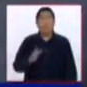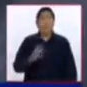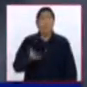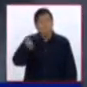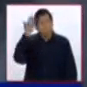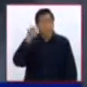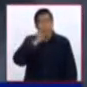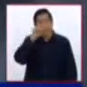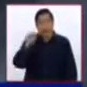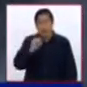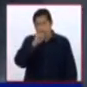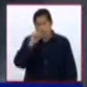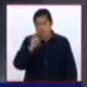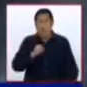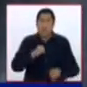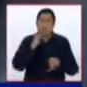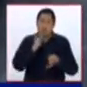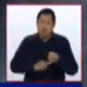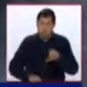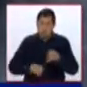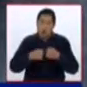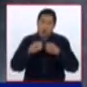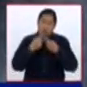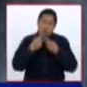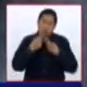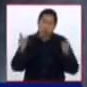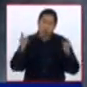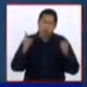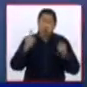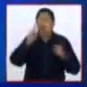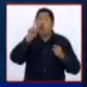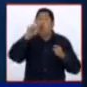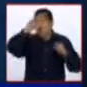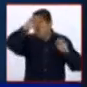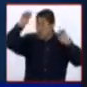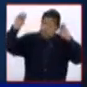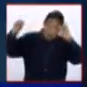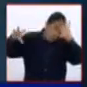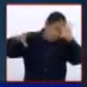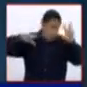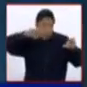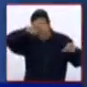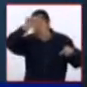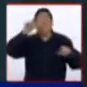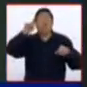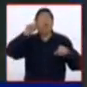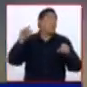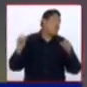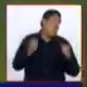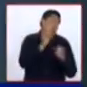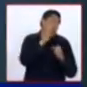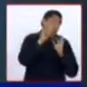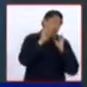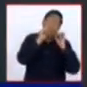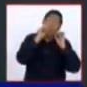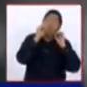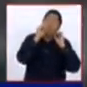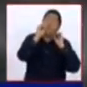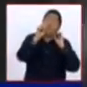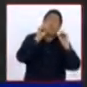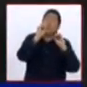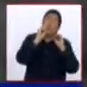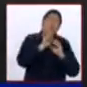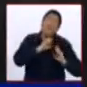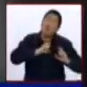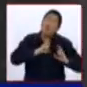El día sábado es la última publicación que ella hace, es de una discoteca. Gracias, chicas, las amo.